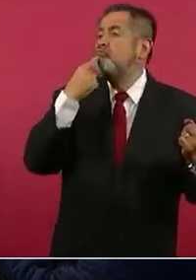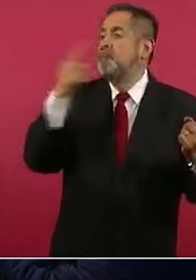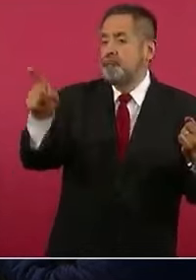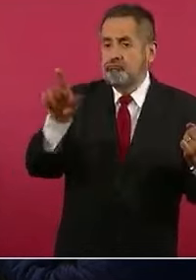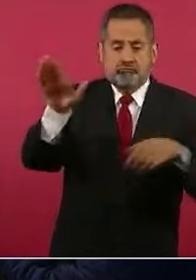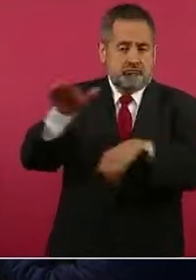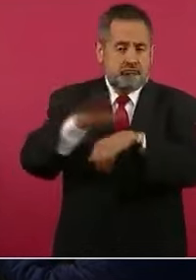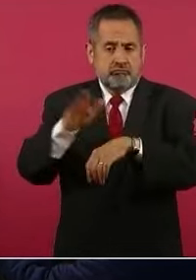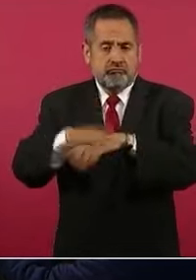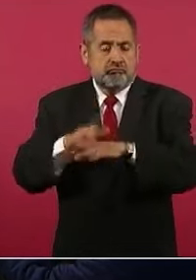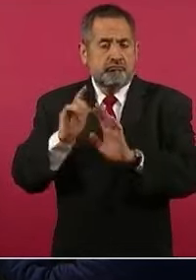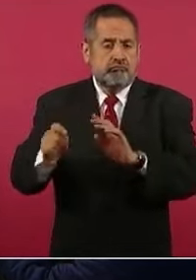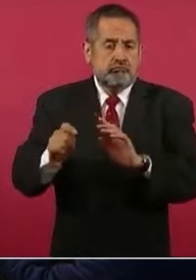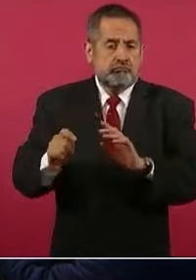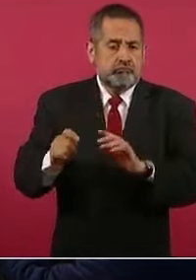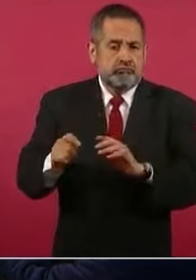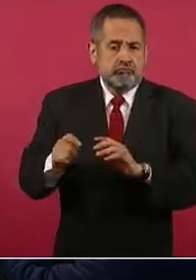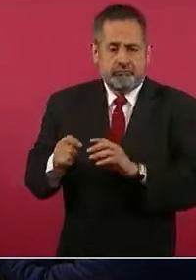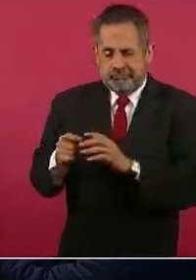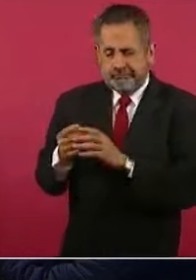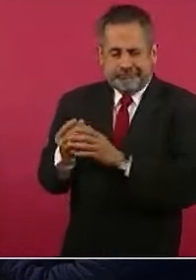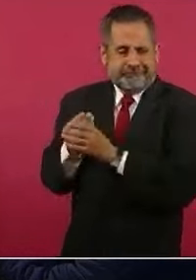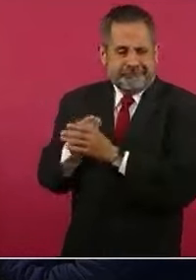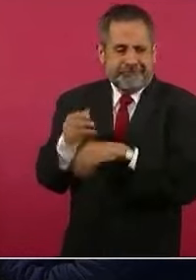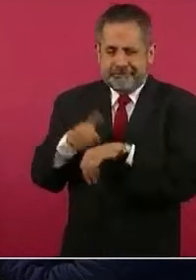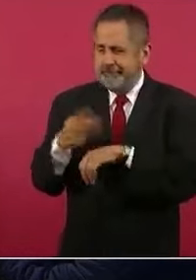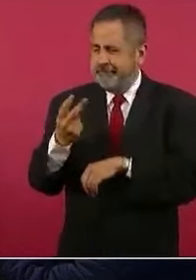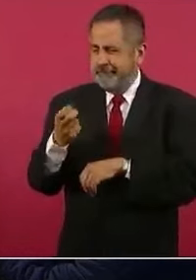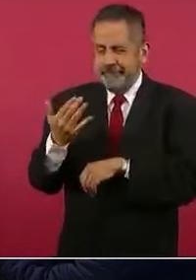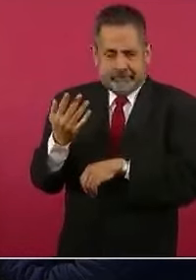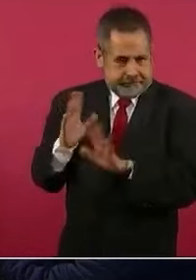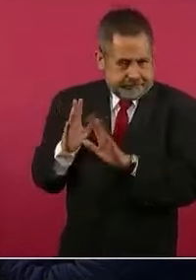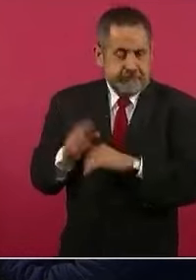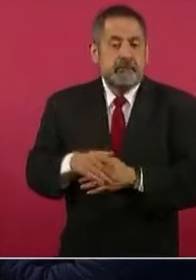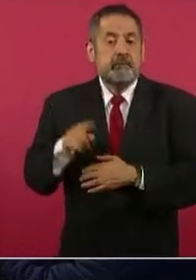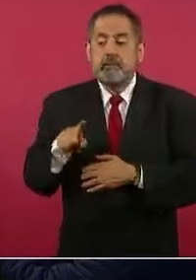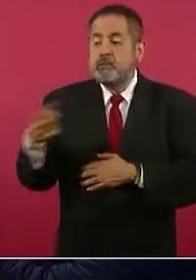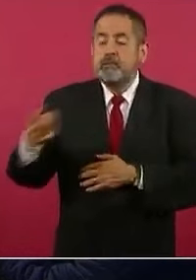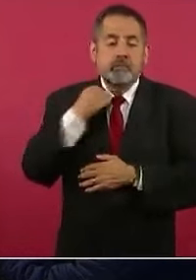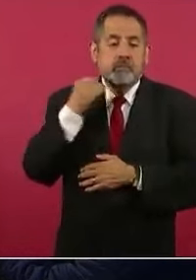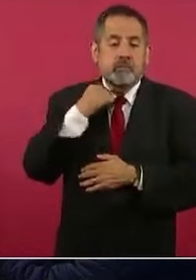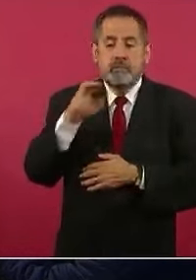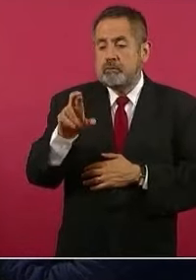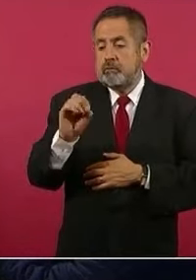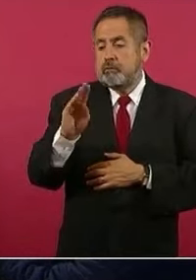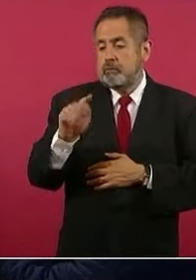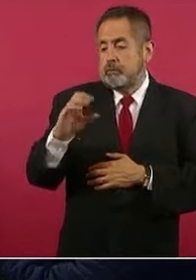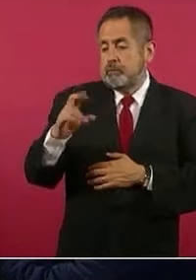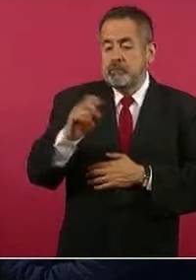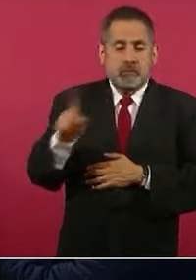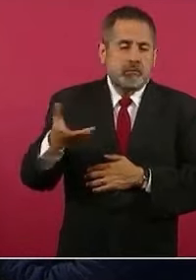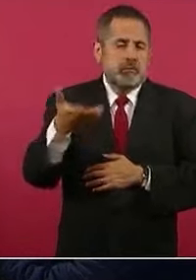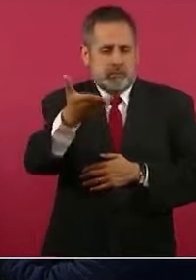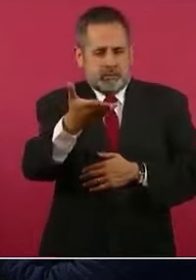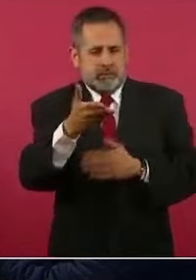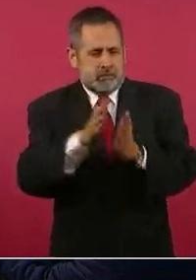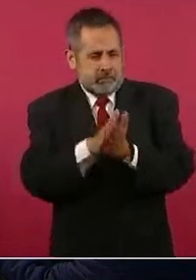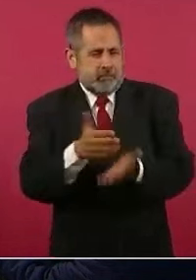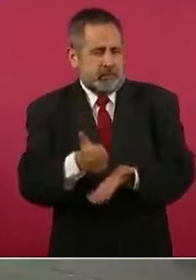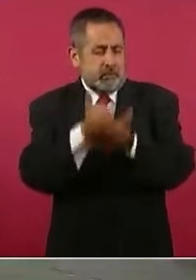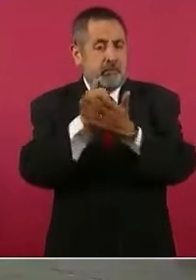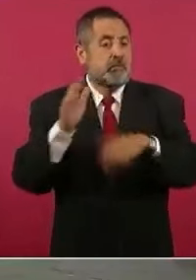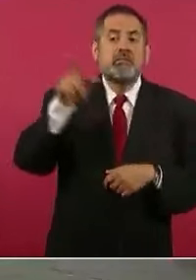supuestamente tiene la identidad resguardada 254. Su abogado, Roberto Rodríguez Cruz, pide su apoyo para que se atraiga este caso,